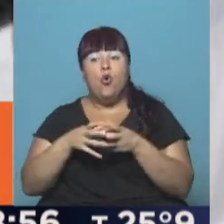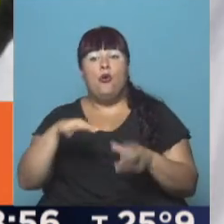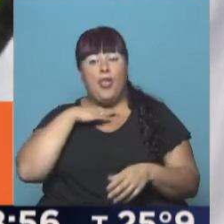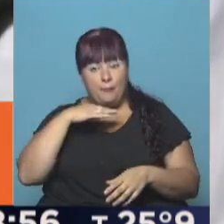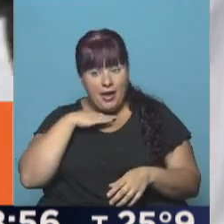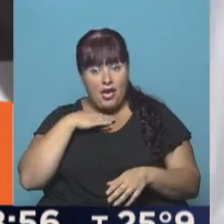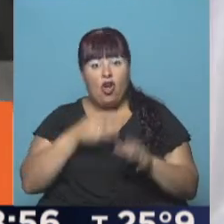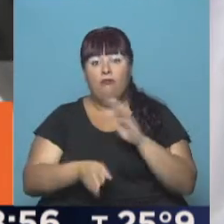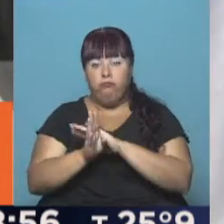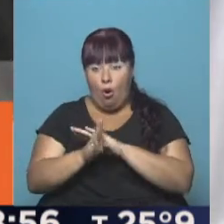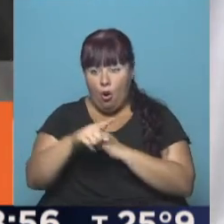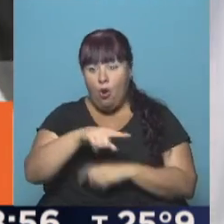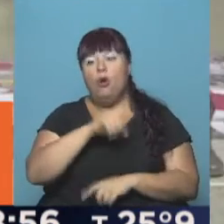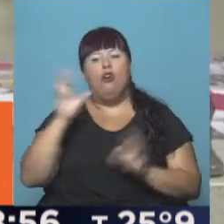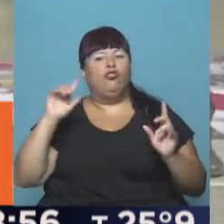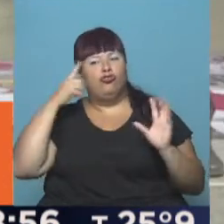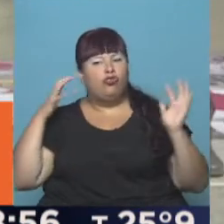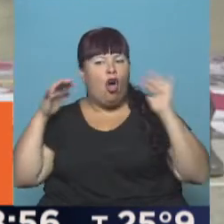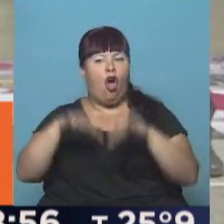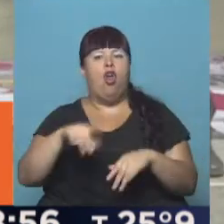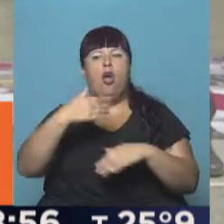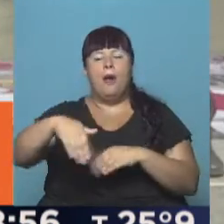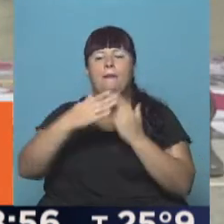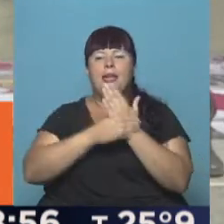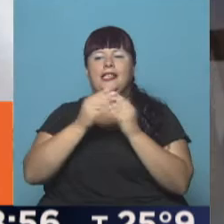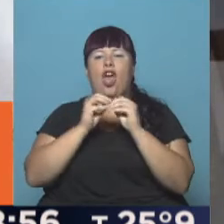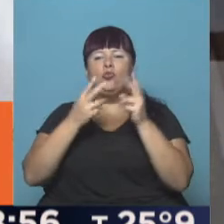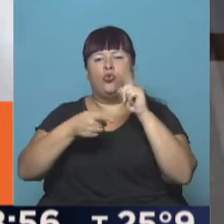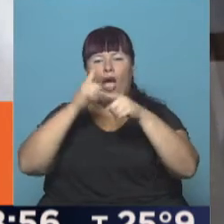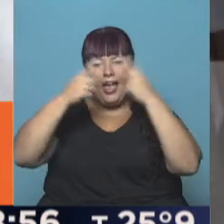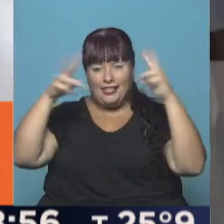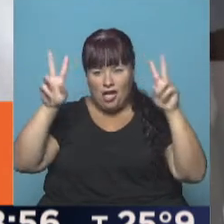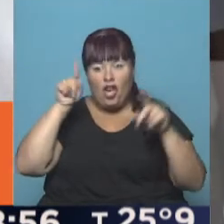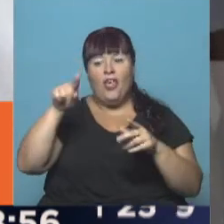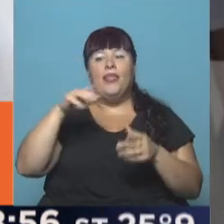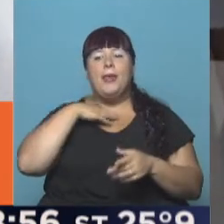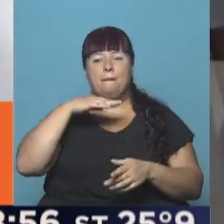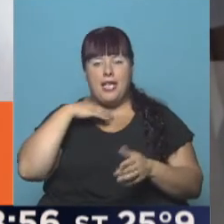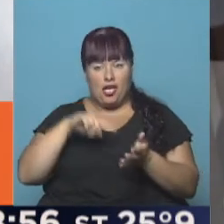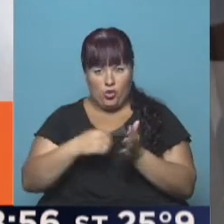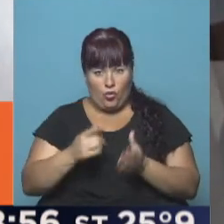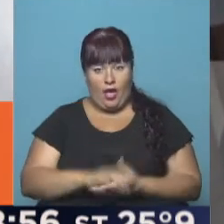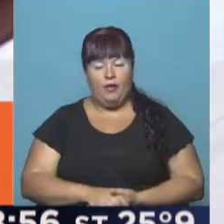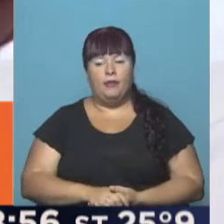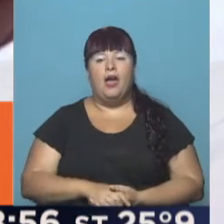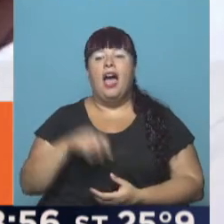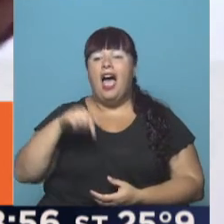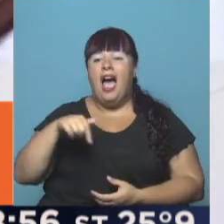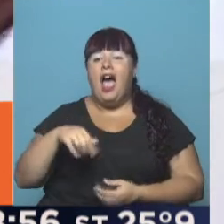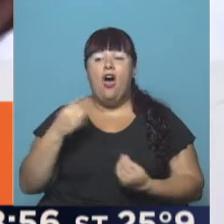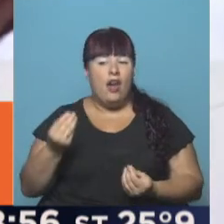mexicanos deportados se autoconvocó en la puerta del Ministerio de Asuntos Exteriores de la Ciudad de México. Ahorita lo que están haciendo es nada